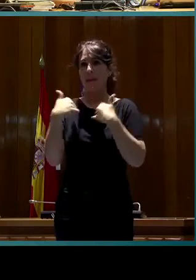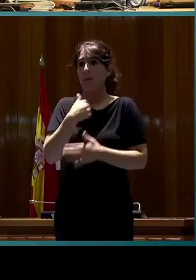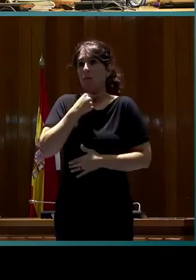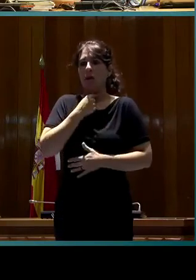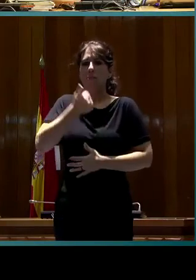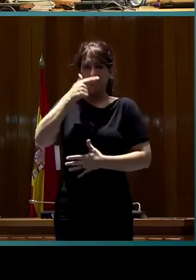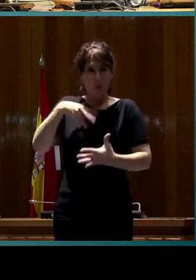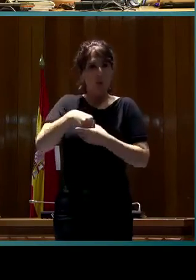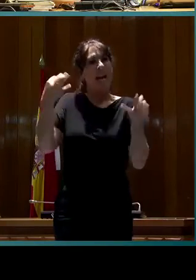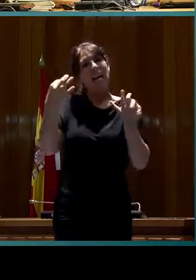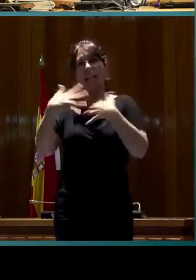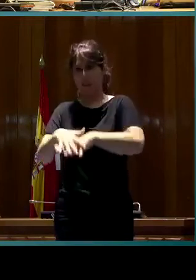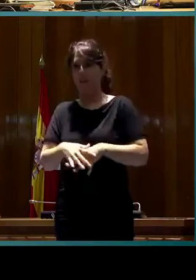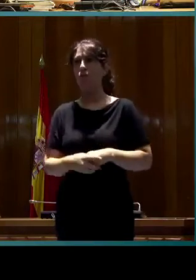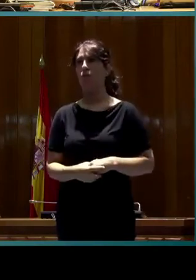así, ¿no?